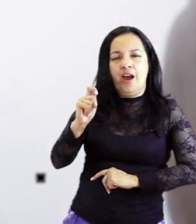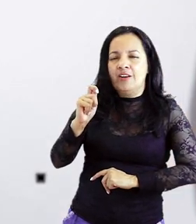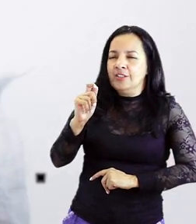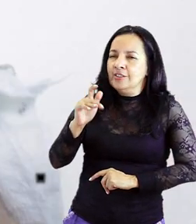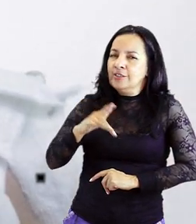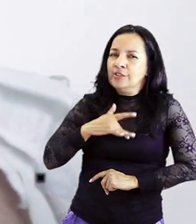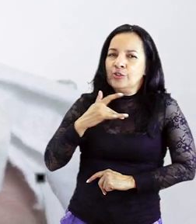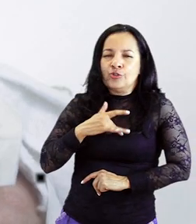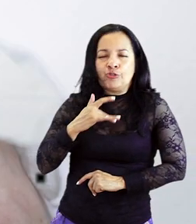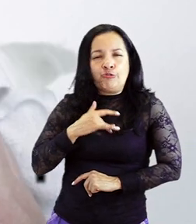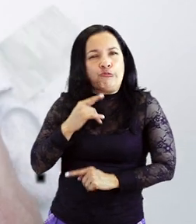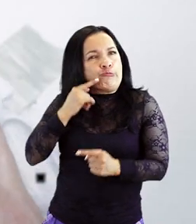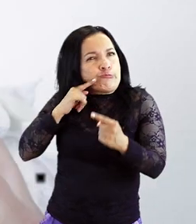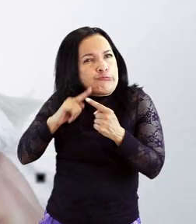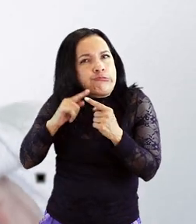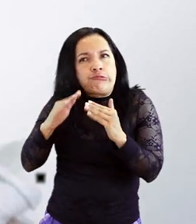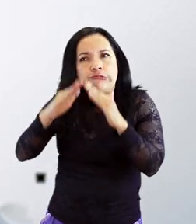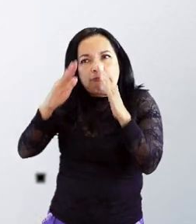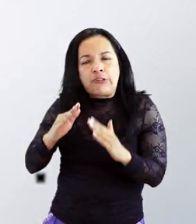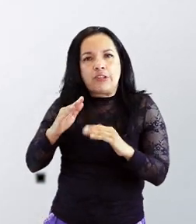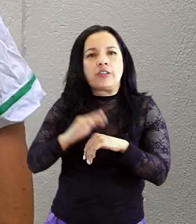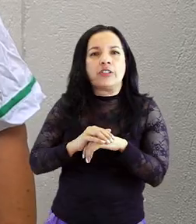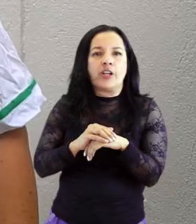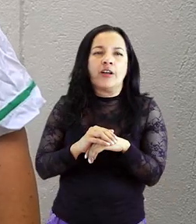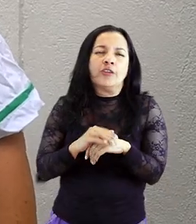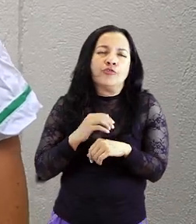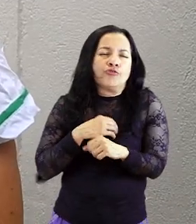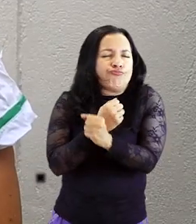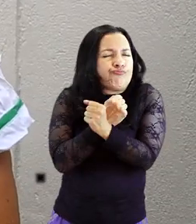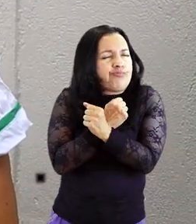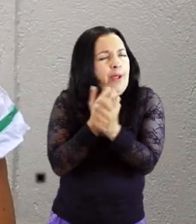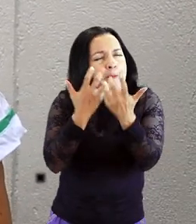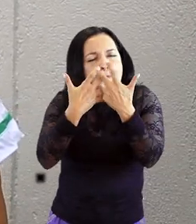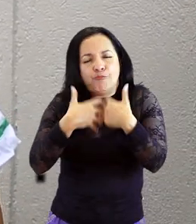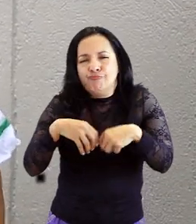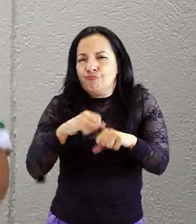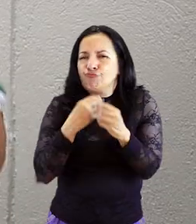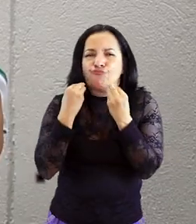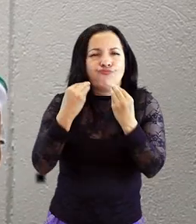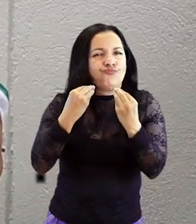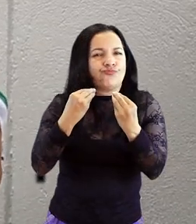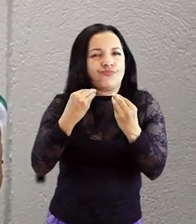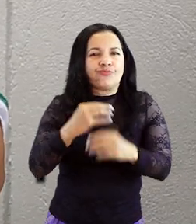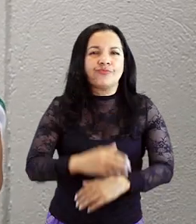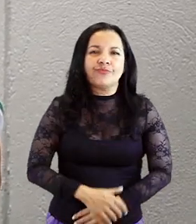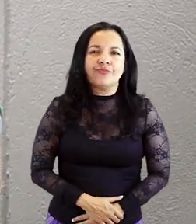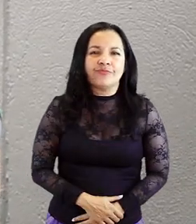Yo, bebeta. Ahí me mucho retirar.